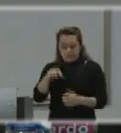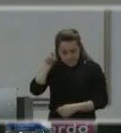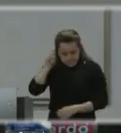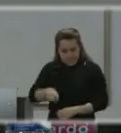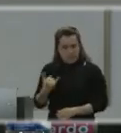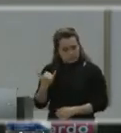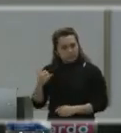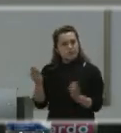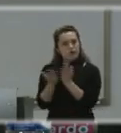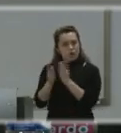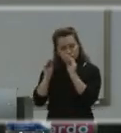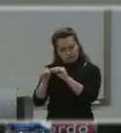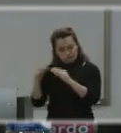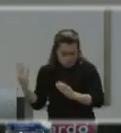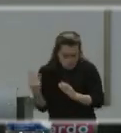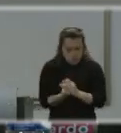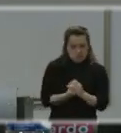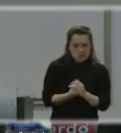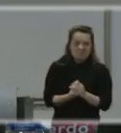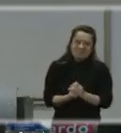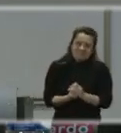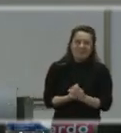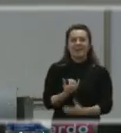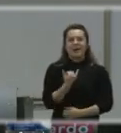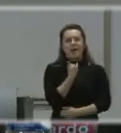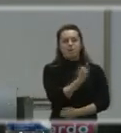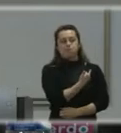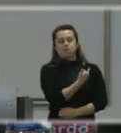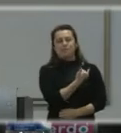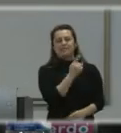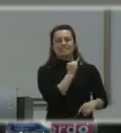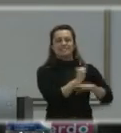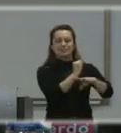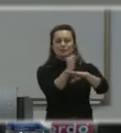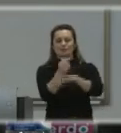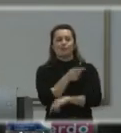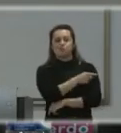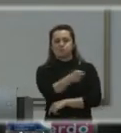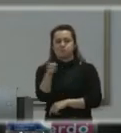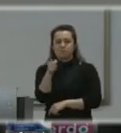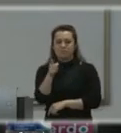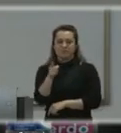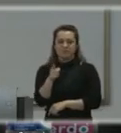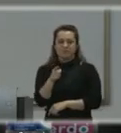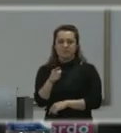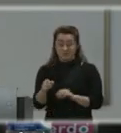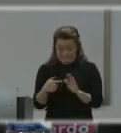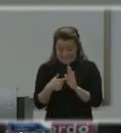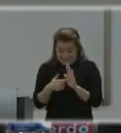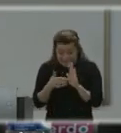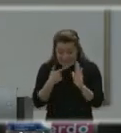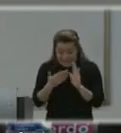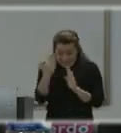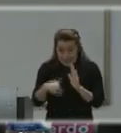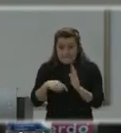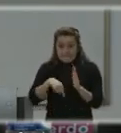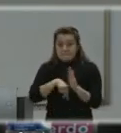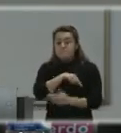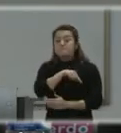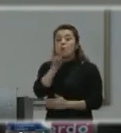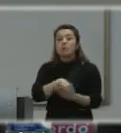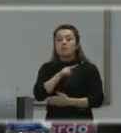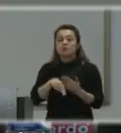educación inclusiva, a pesar de eso todavía existen instituciones que, digamos, gracias a esta prohibición legal, no pueden